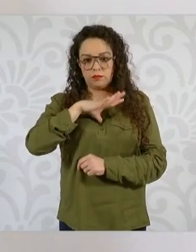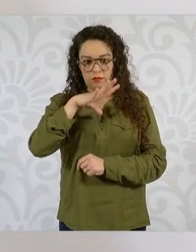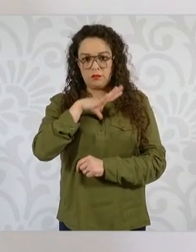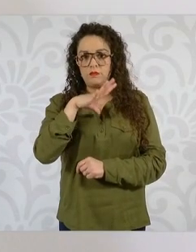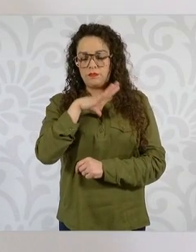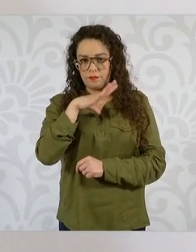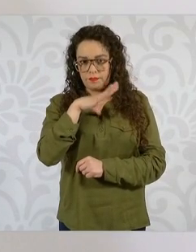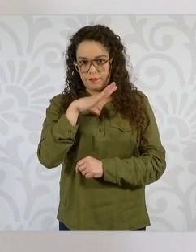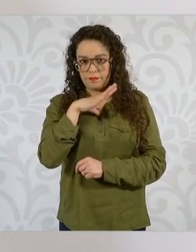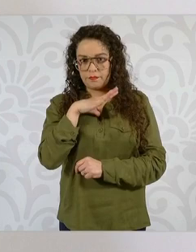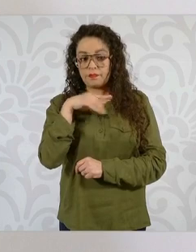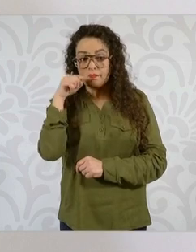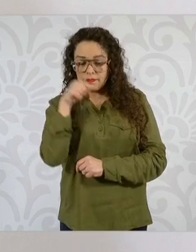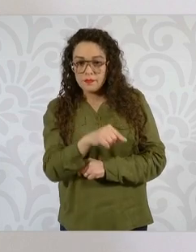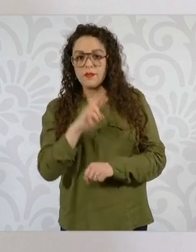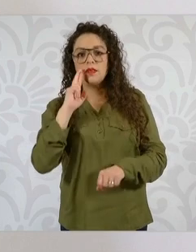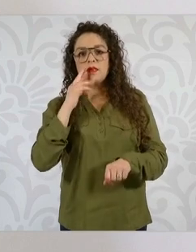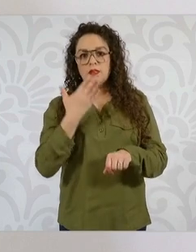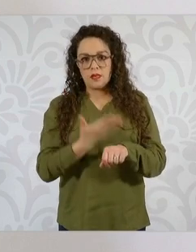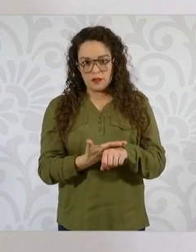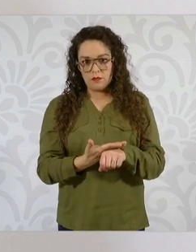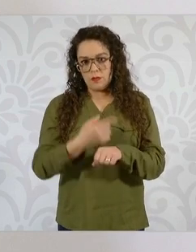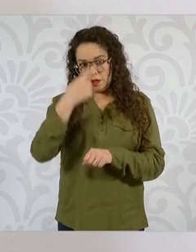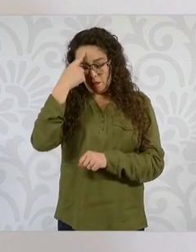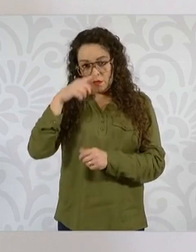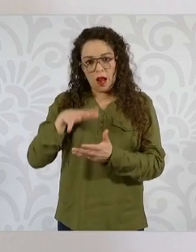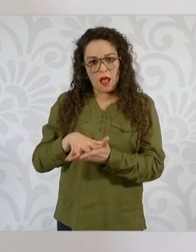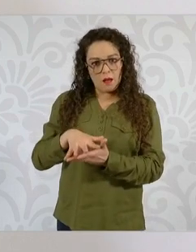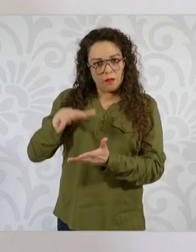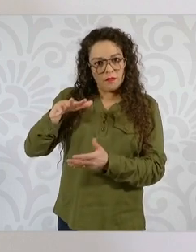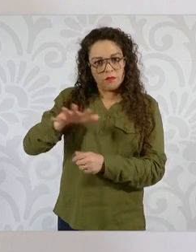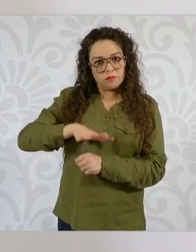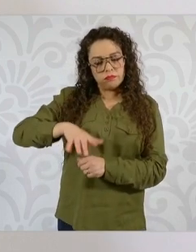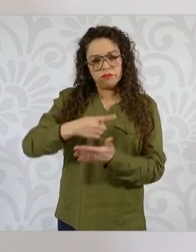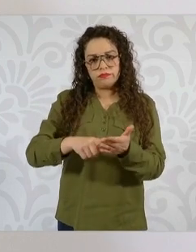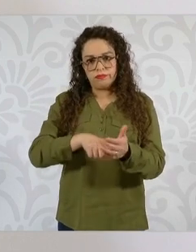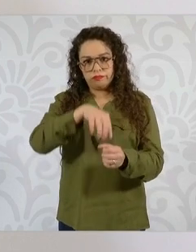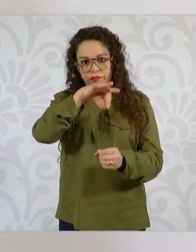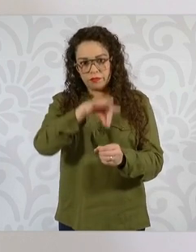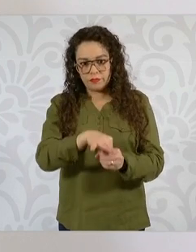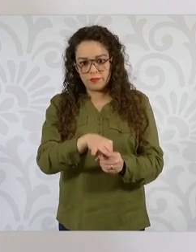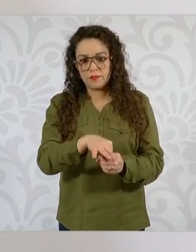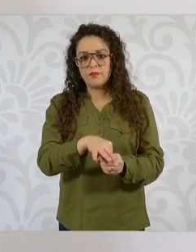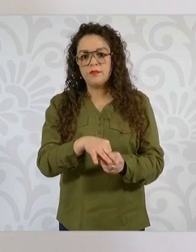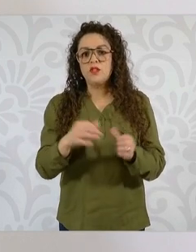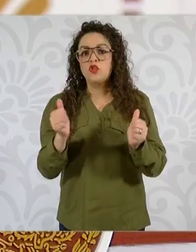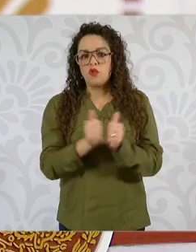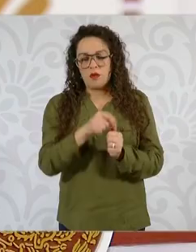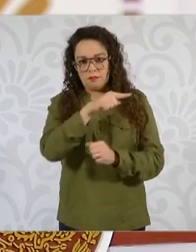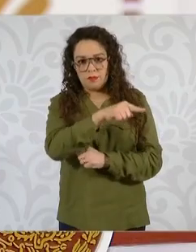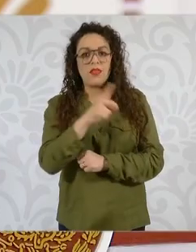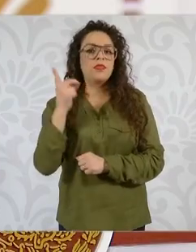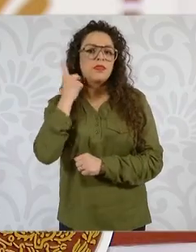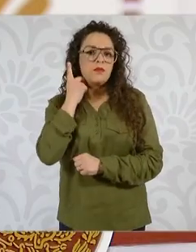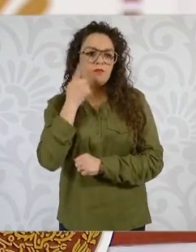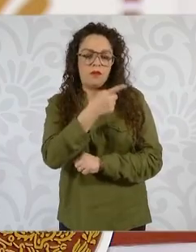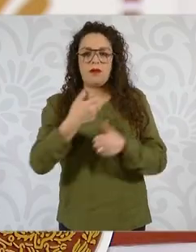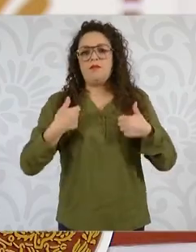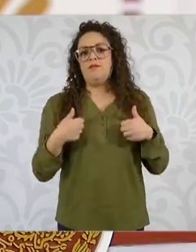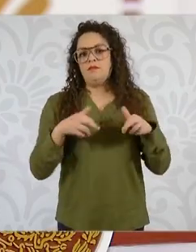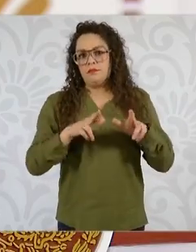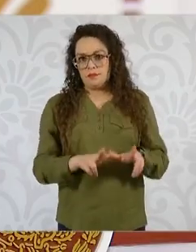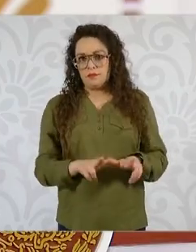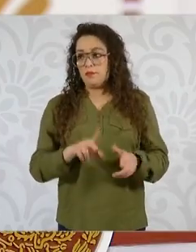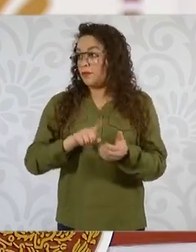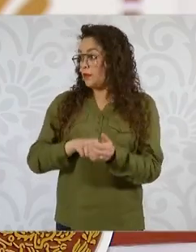el órgano depositario de la soberanía popular a través de los representantes con lo cual el